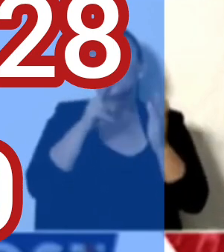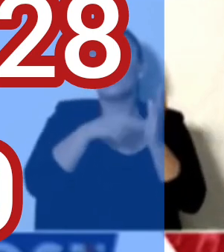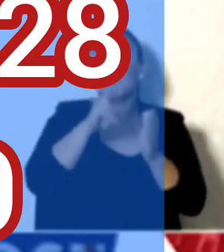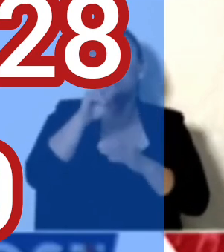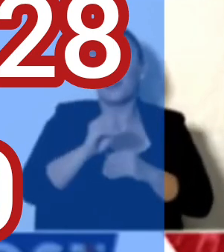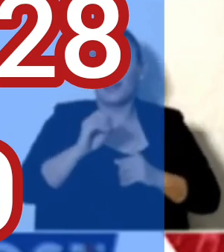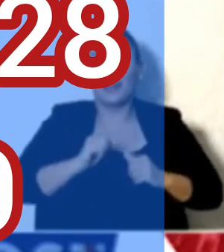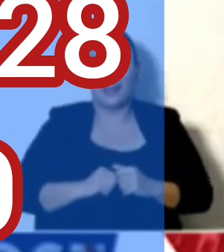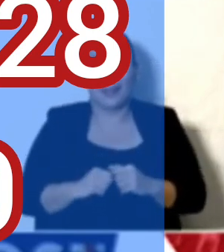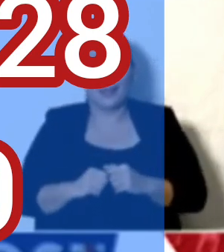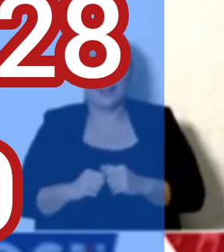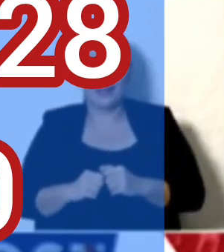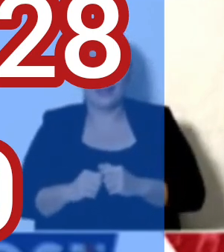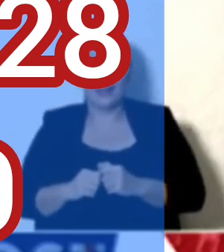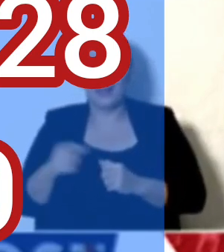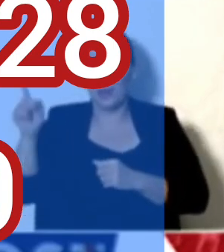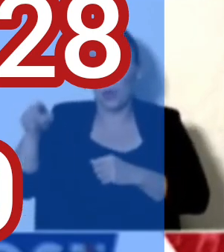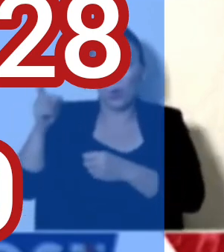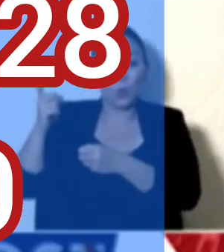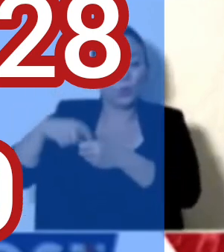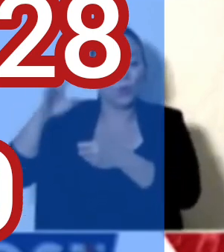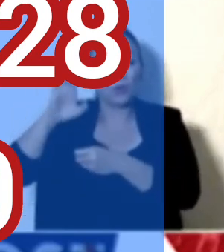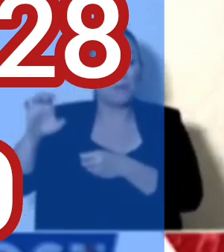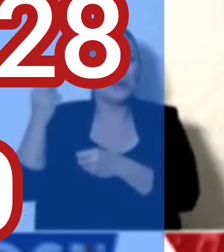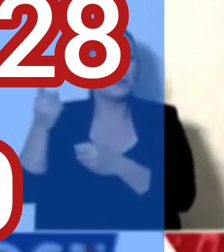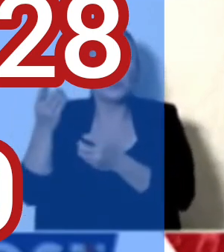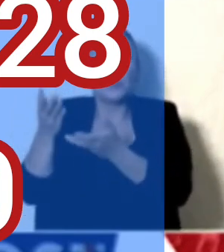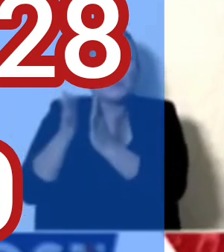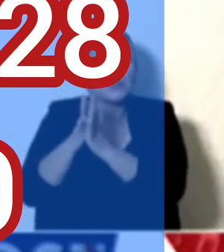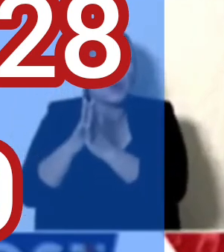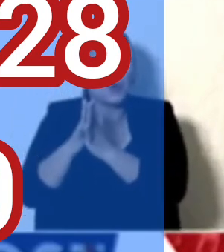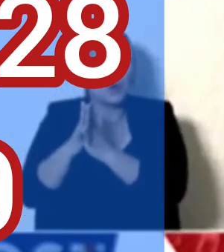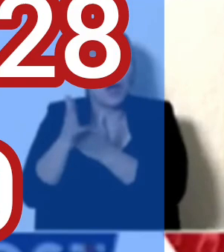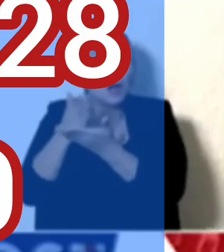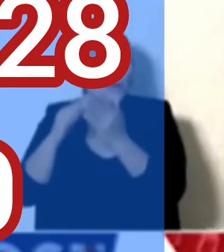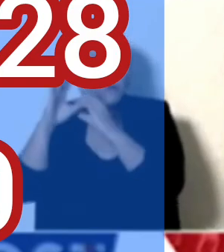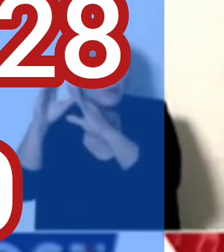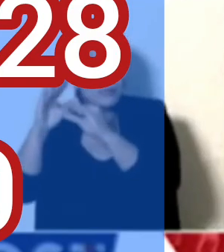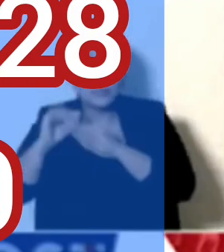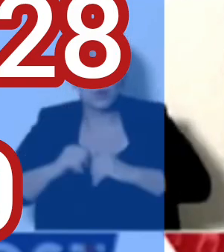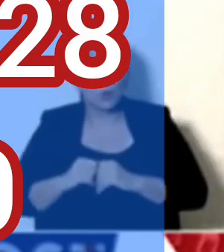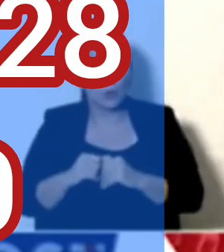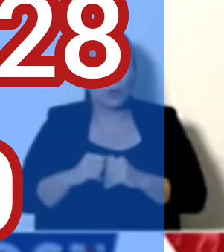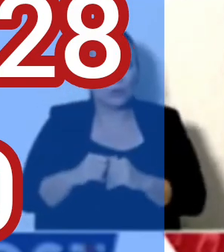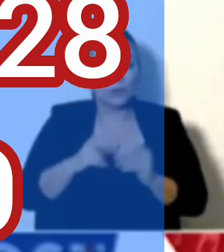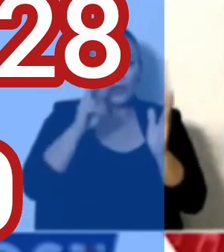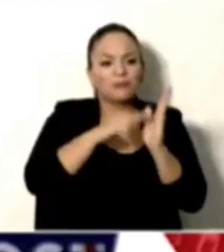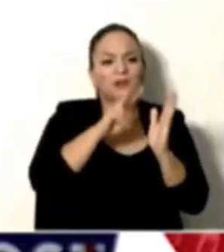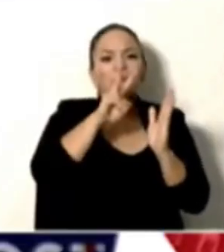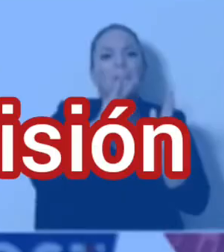A mí lo que me pidió la Unión Europea fue información, etc. Bueno, y del 2020 para